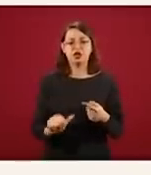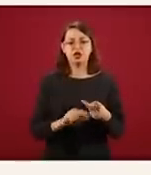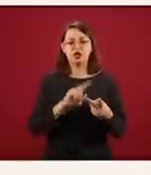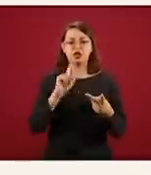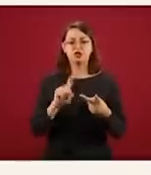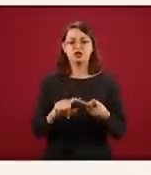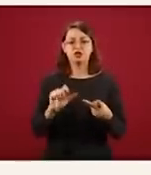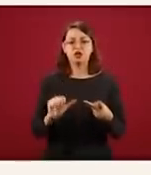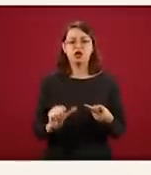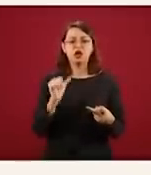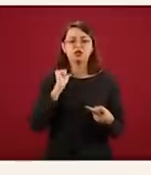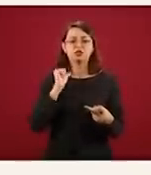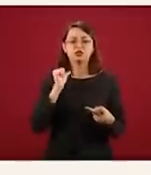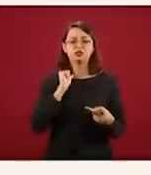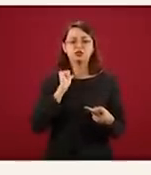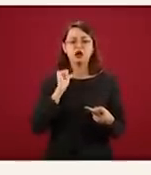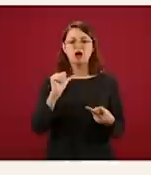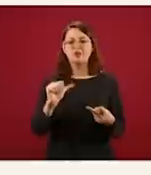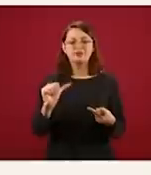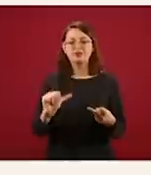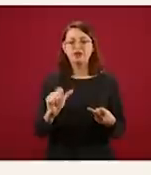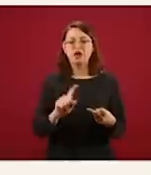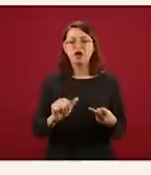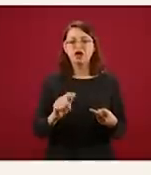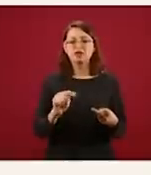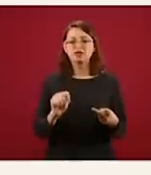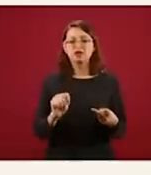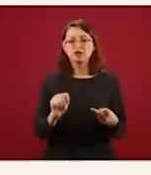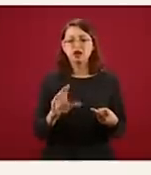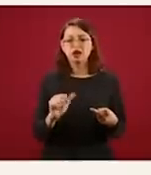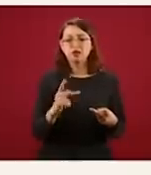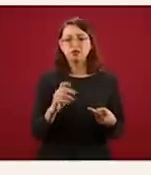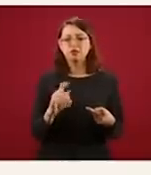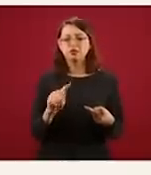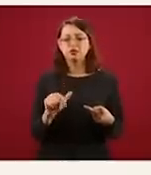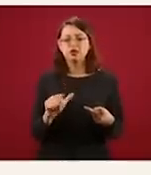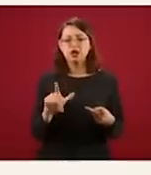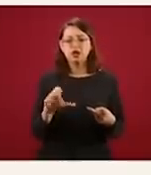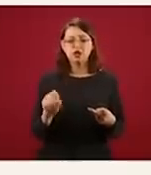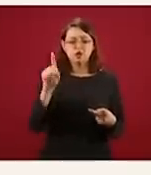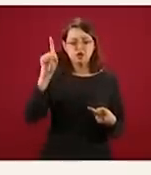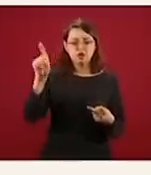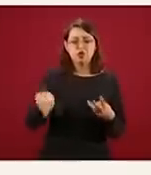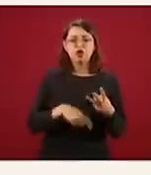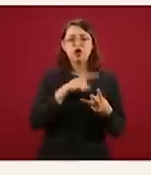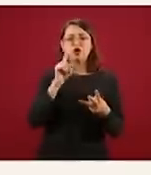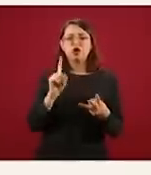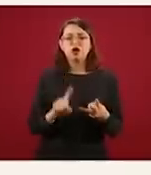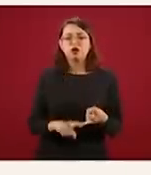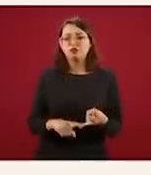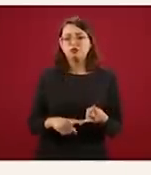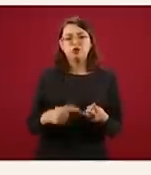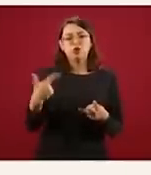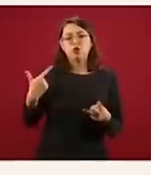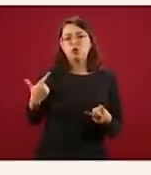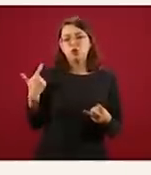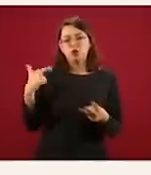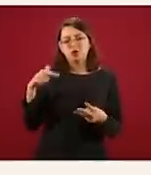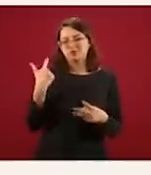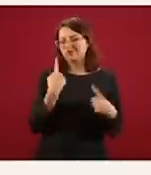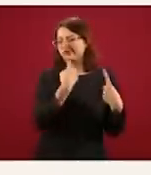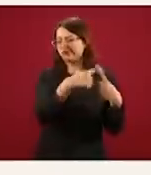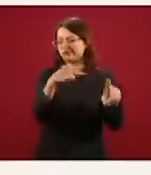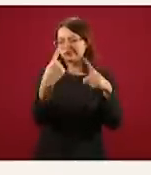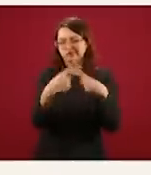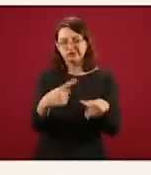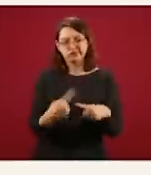Azcapotzalco, 16, bueno, y así sucesivamente hasta sumar los 51 que ya están instalados el día de hoy. La